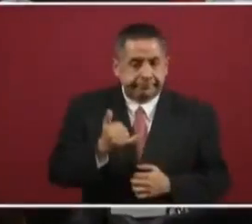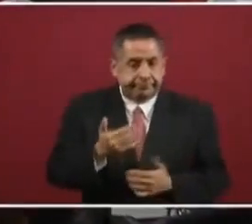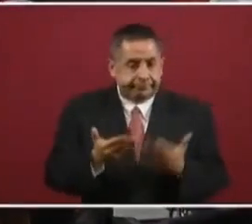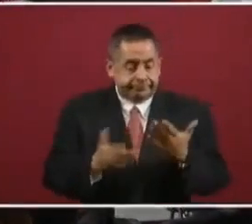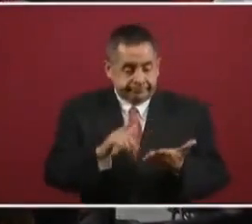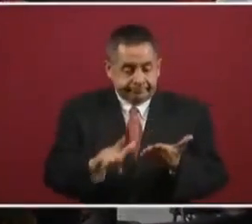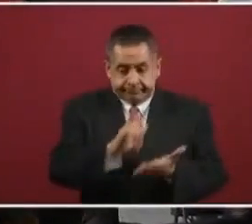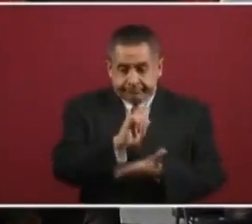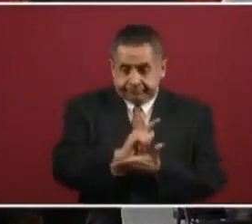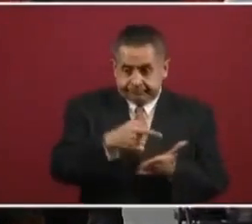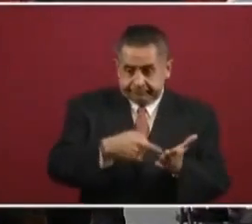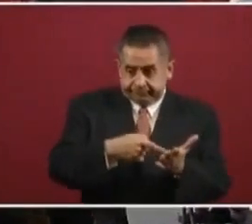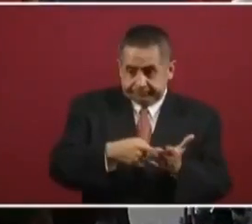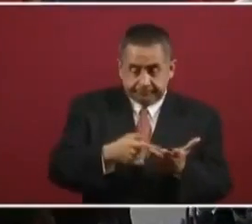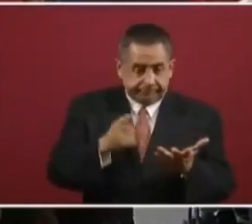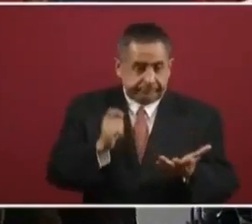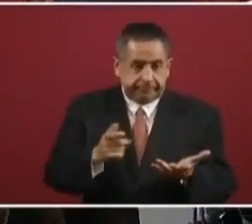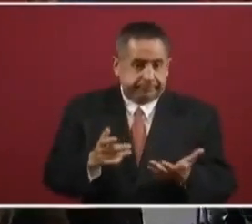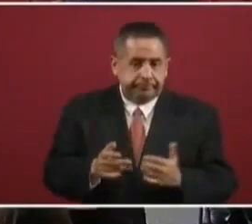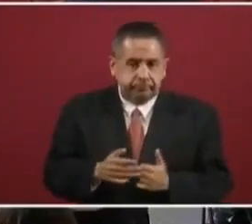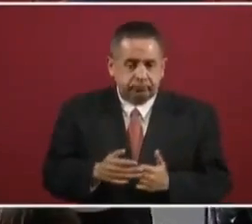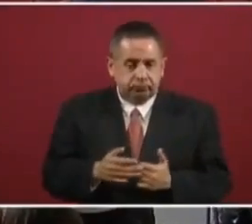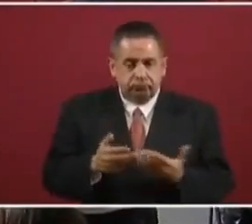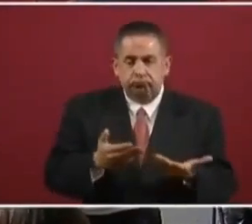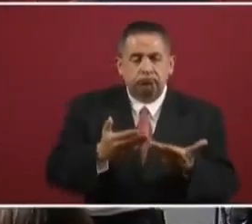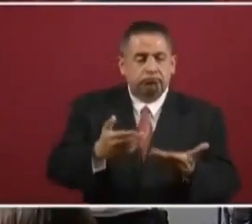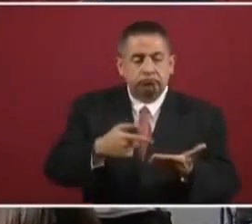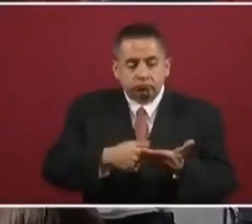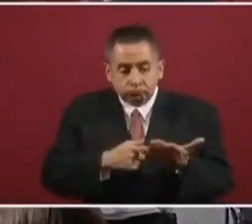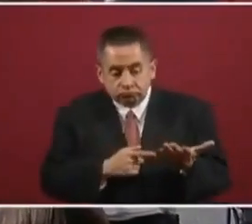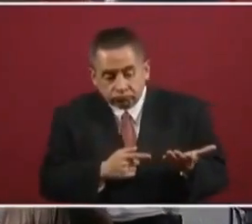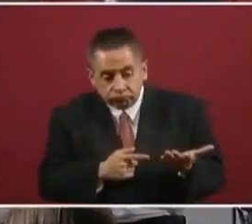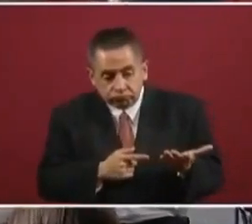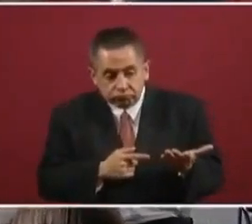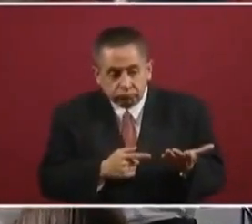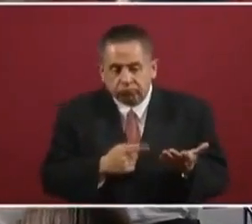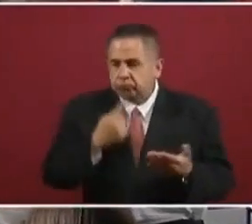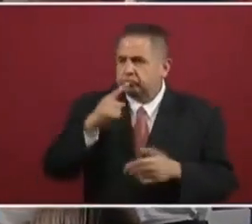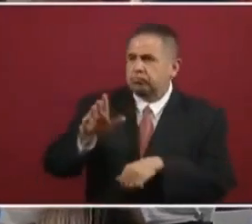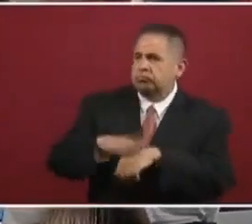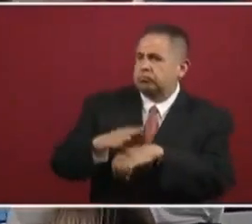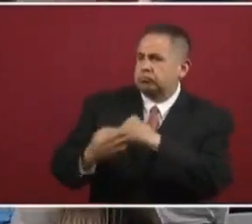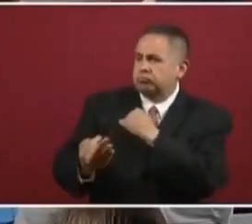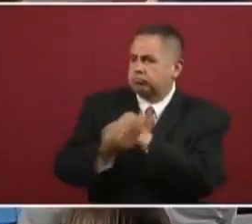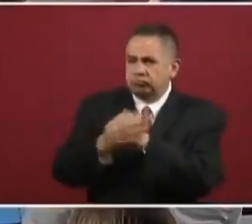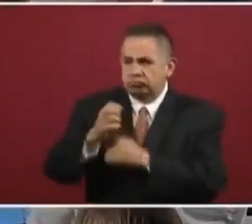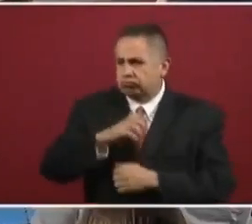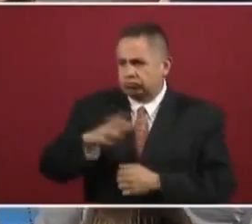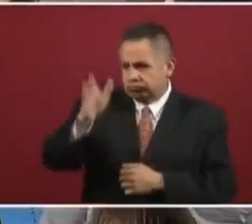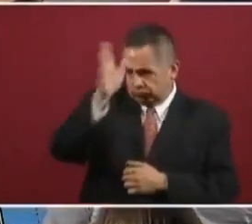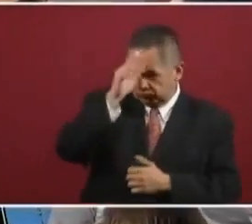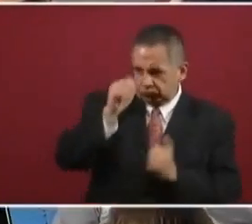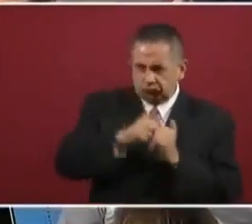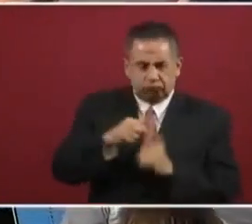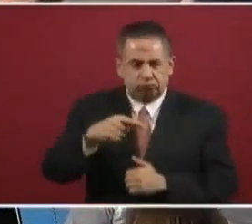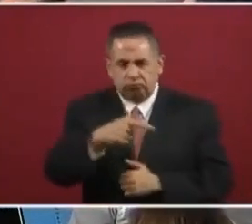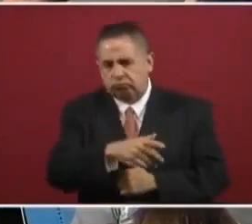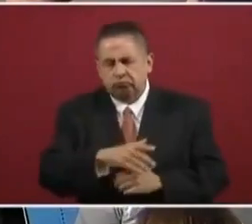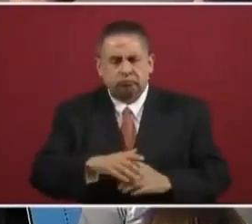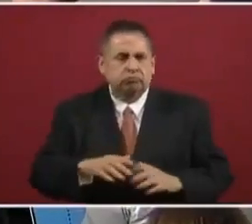a la ley presentar eh recursos de inconformidad